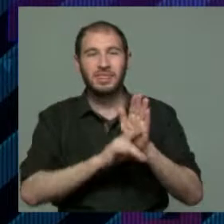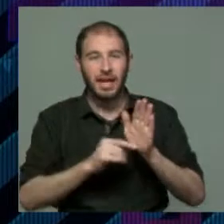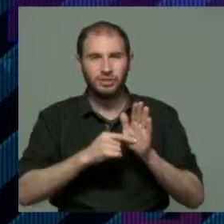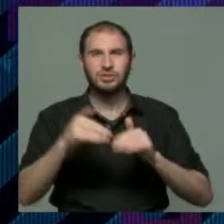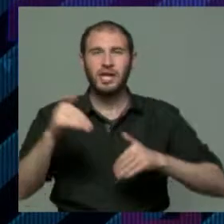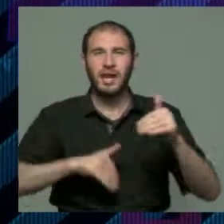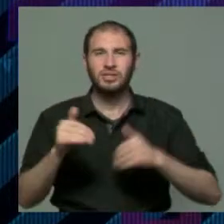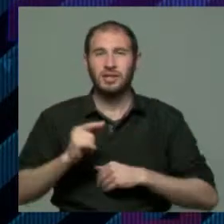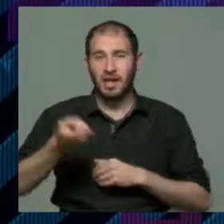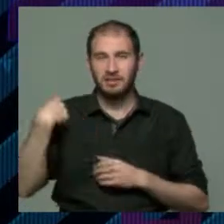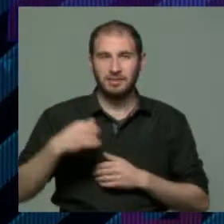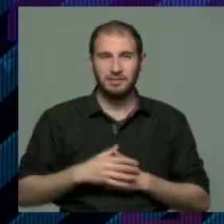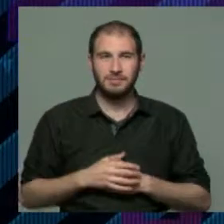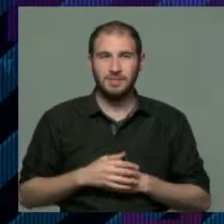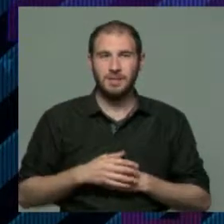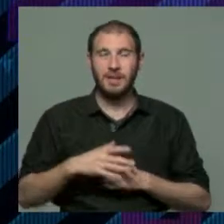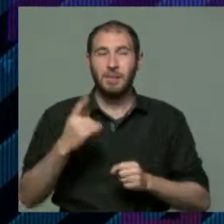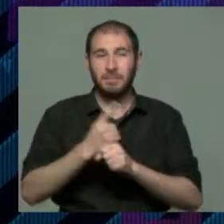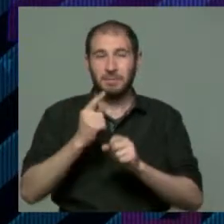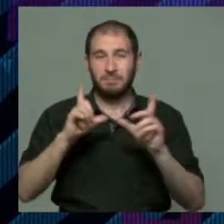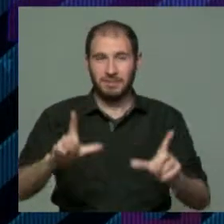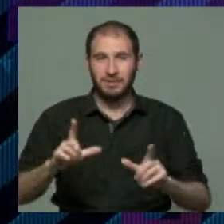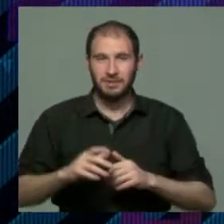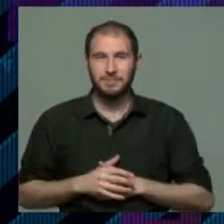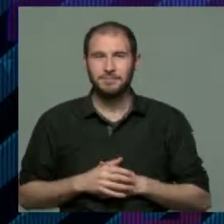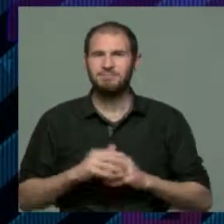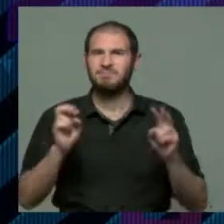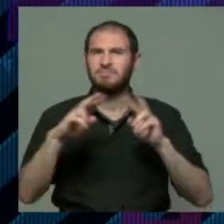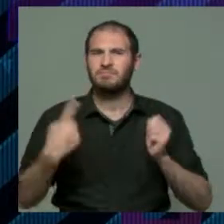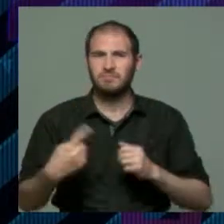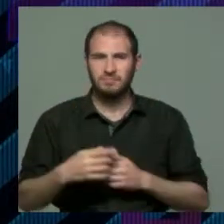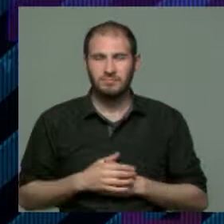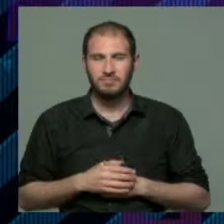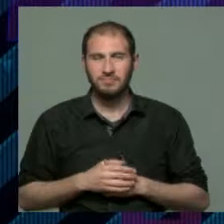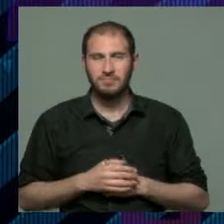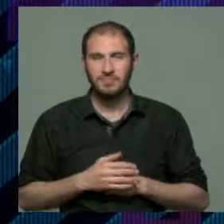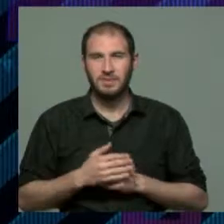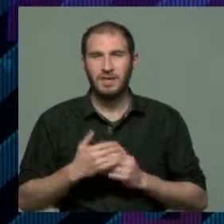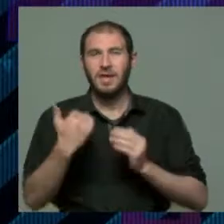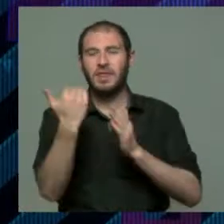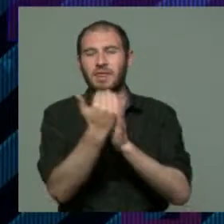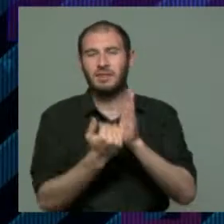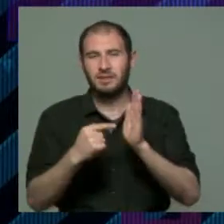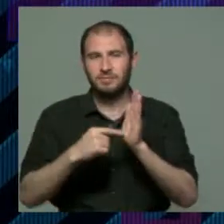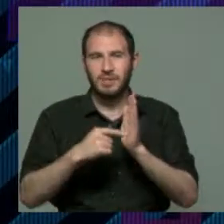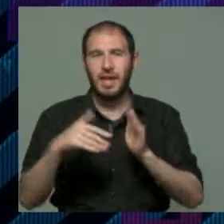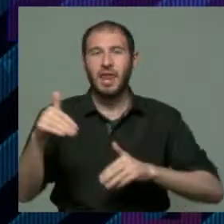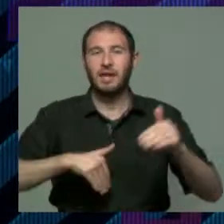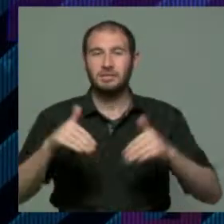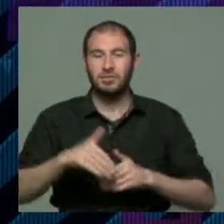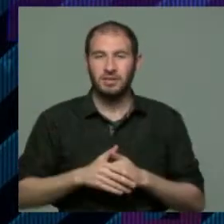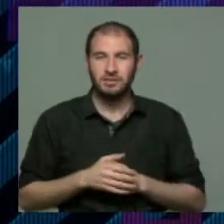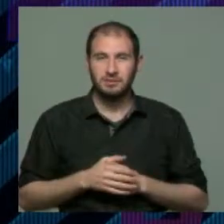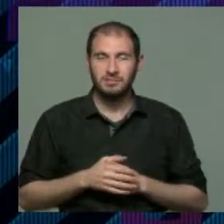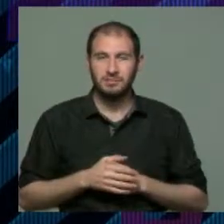las elecciones del día de ayer. Bien, empezamos con la primera placa que tiene que ver con estos resultados de las elecciones, como lo